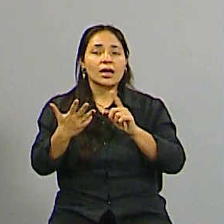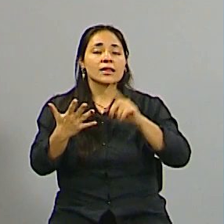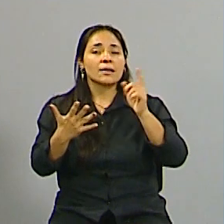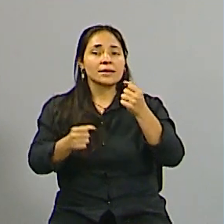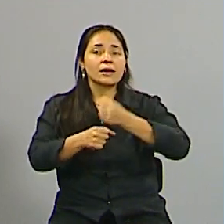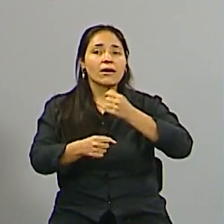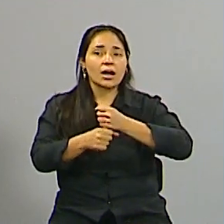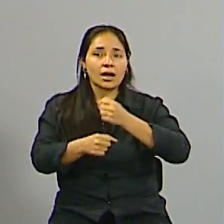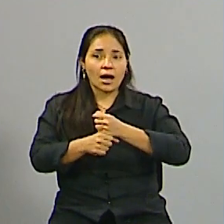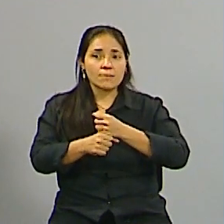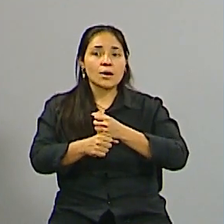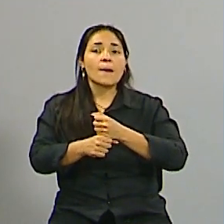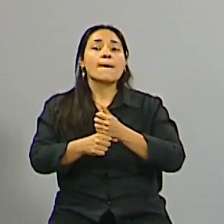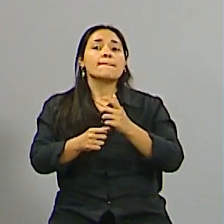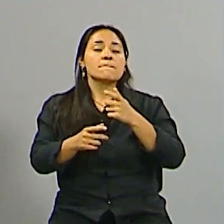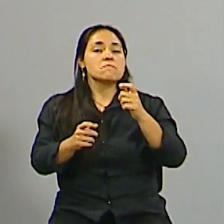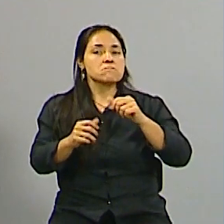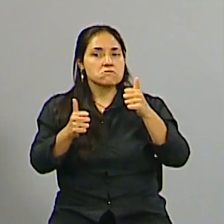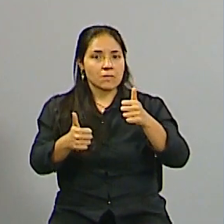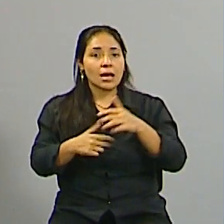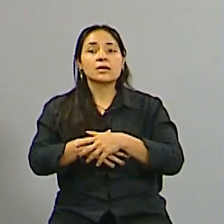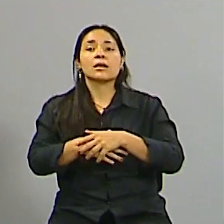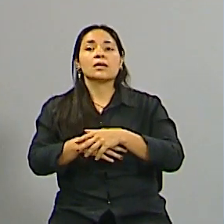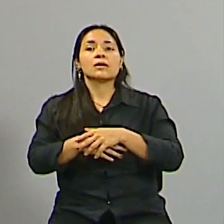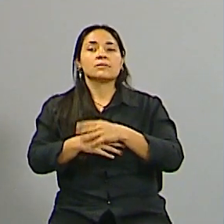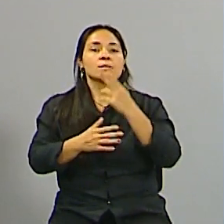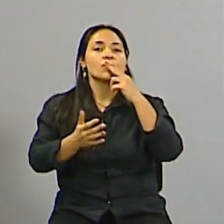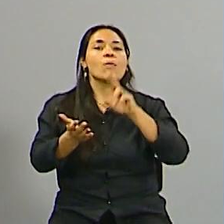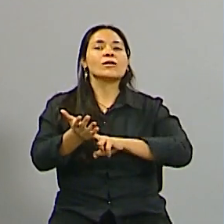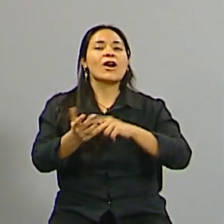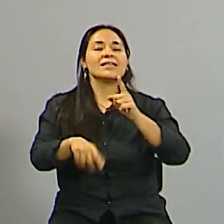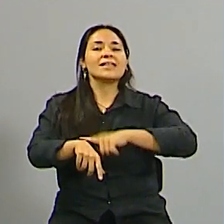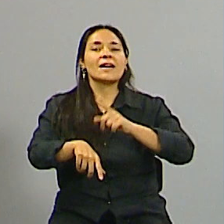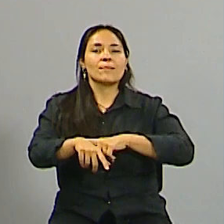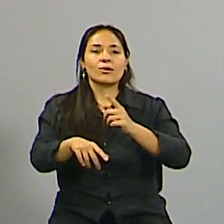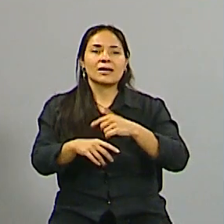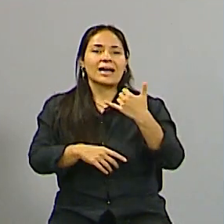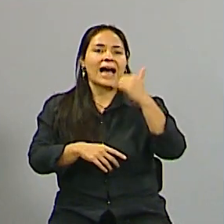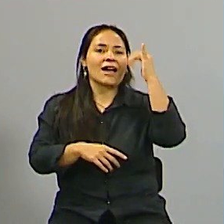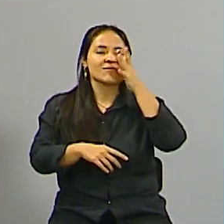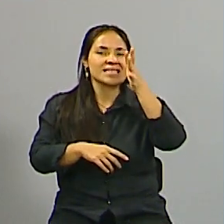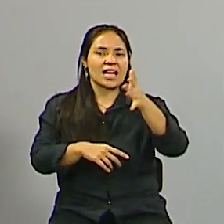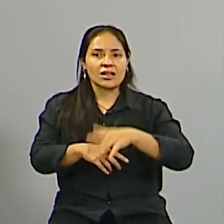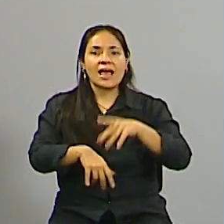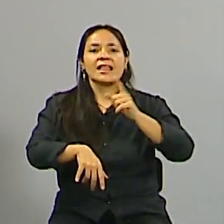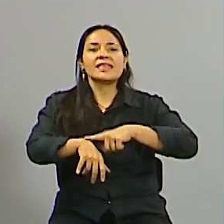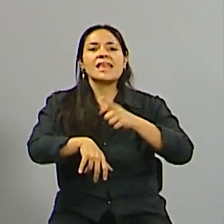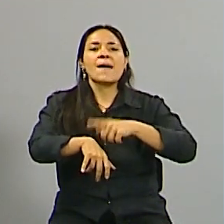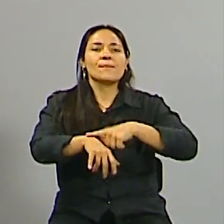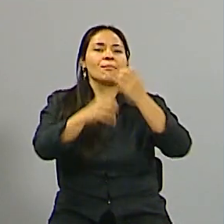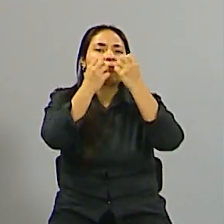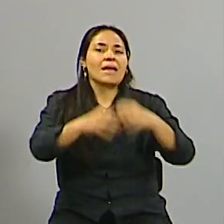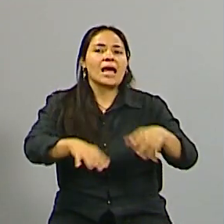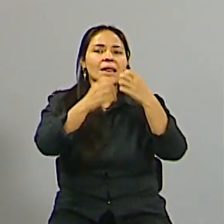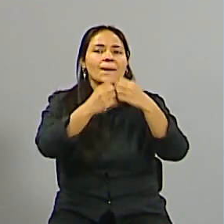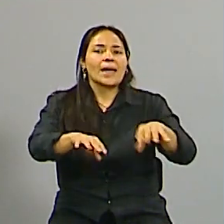fuertemente y que es con el que más resultado nos daba era quitar el impuesto del tiempo, le decíamos nosotros, el impuesto más caro, el impuesto del tiempo, el tiempo que se pierde por